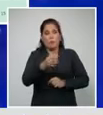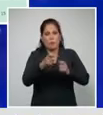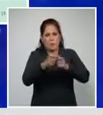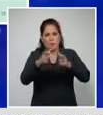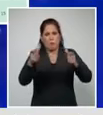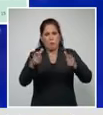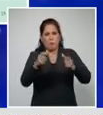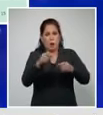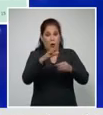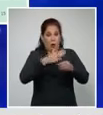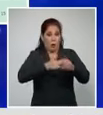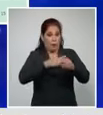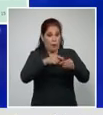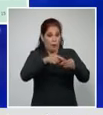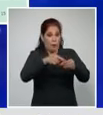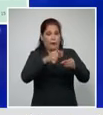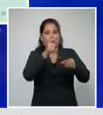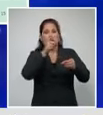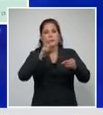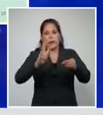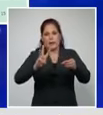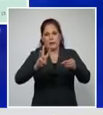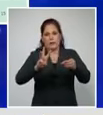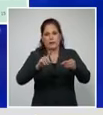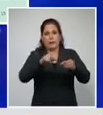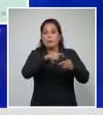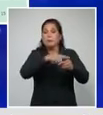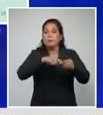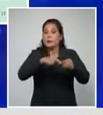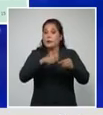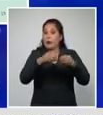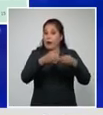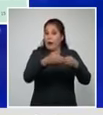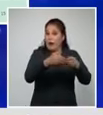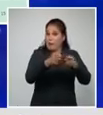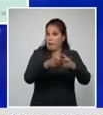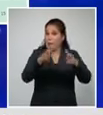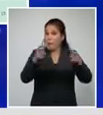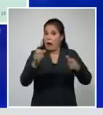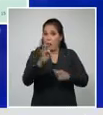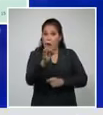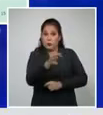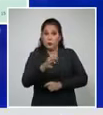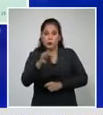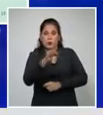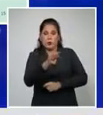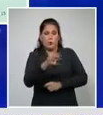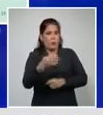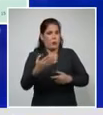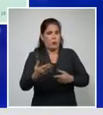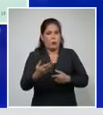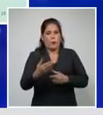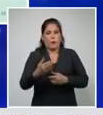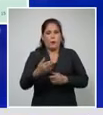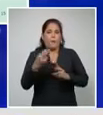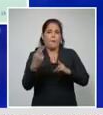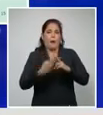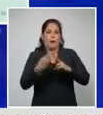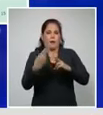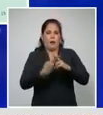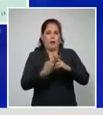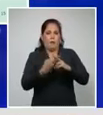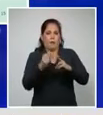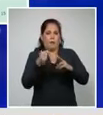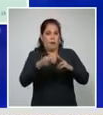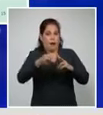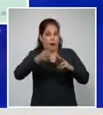Aunque la transmisión más grande de la provincia Granma está en el municipio Bayamo, que en el día de